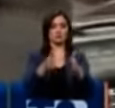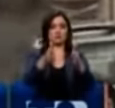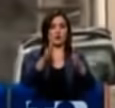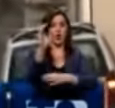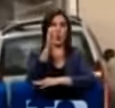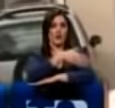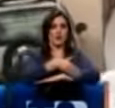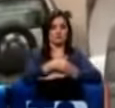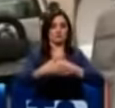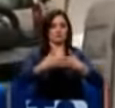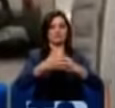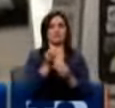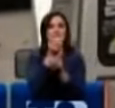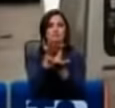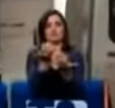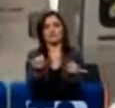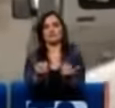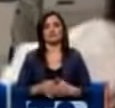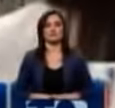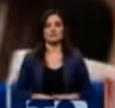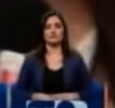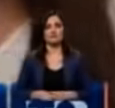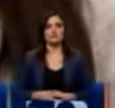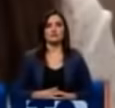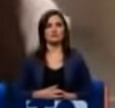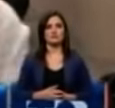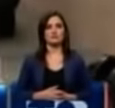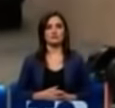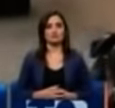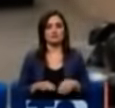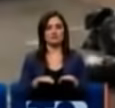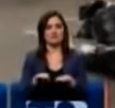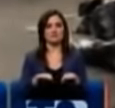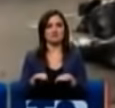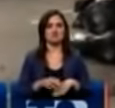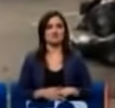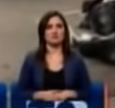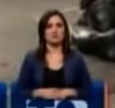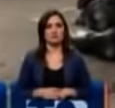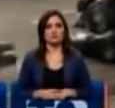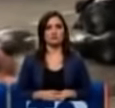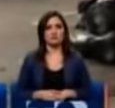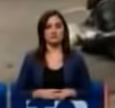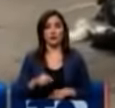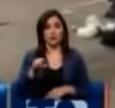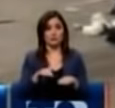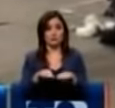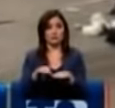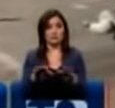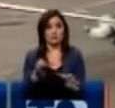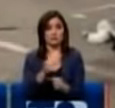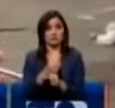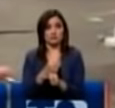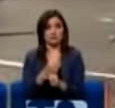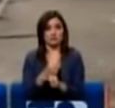Metro de Quito. Así que esta es la información que les tenemos a esta hora de la mañana. No hay tráfico por aquí, así que si usted circula, lo puede